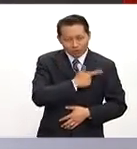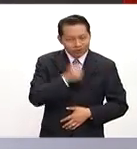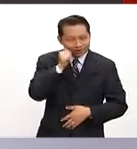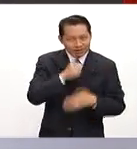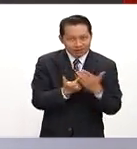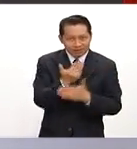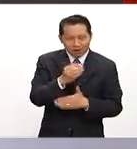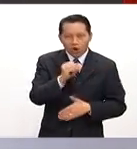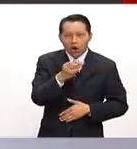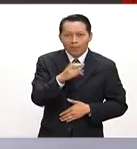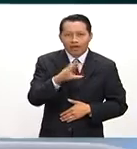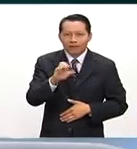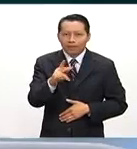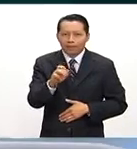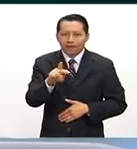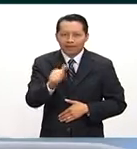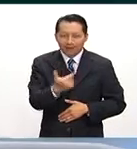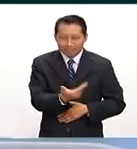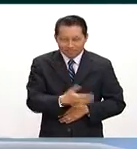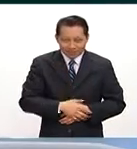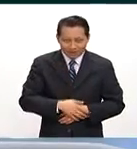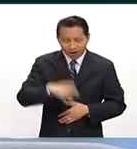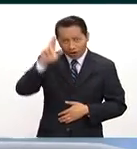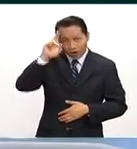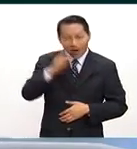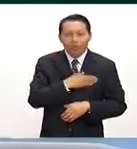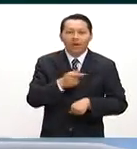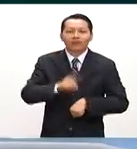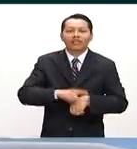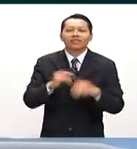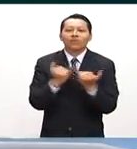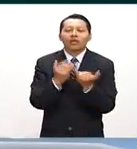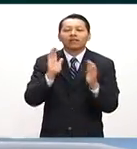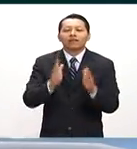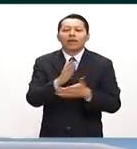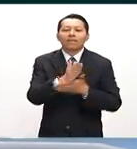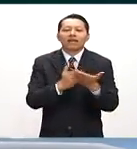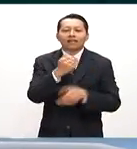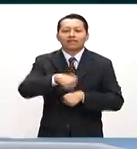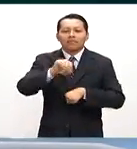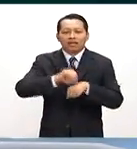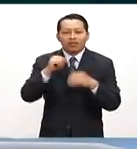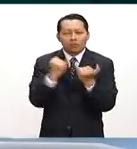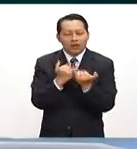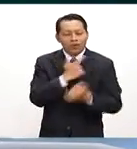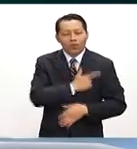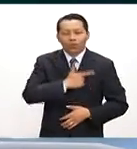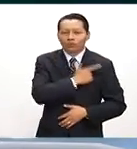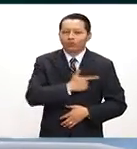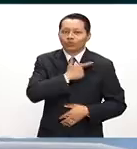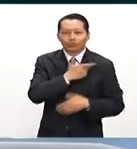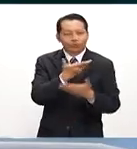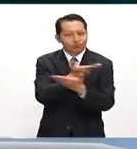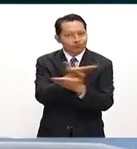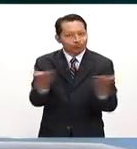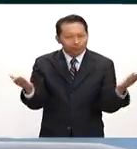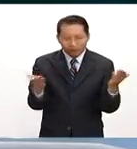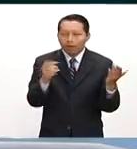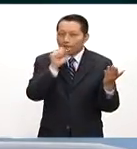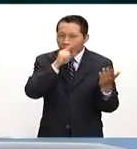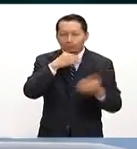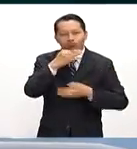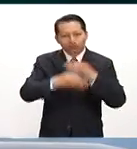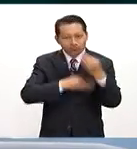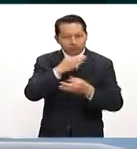mañana, a Omar Cepeda. Omar. Hola, ¿qué tal? Muy buenos días. Así es, ya mitad de semana y por supuesto es un placer estar con todos ustedes